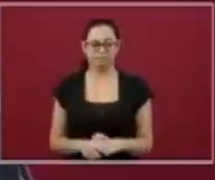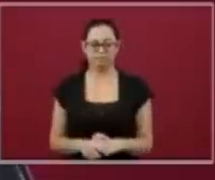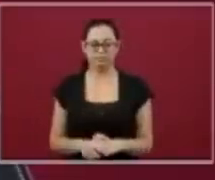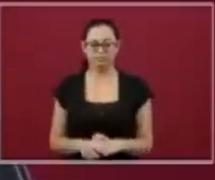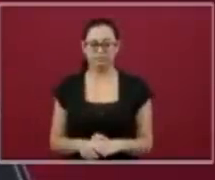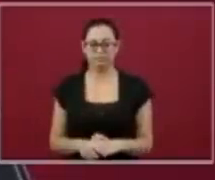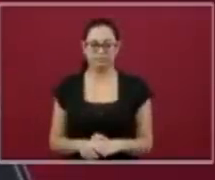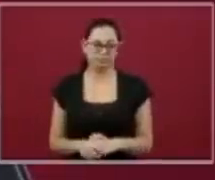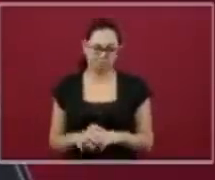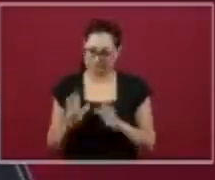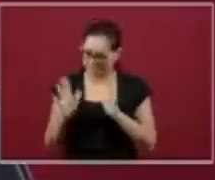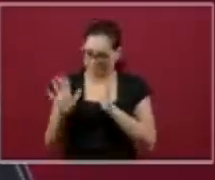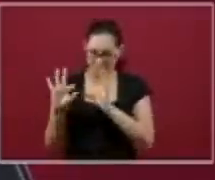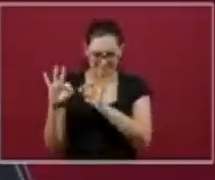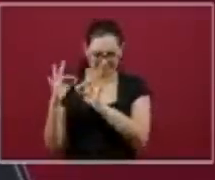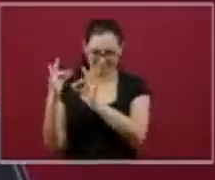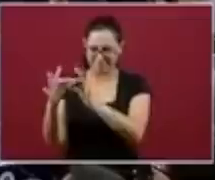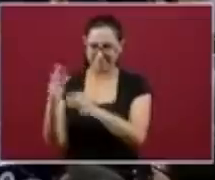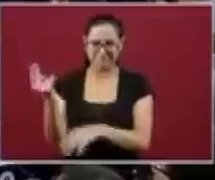concluya.